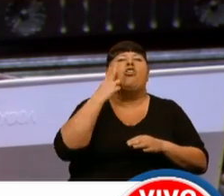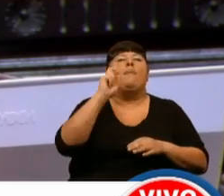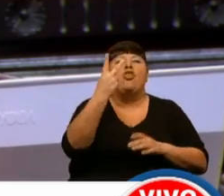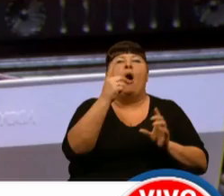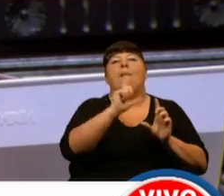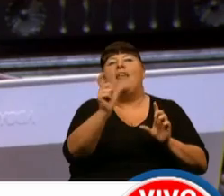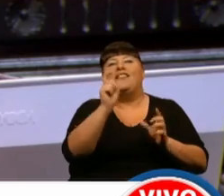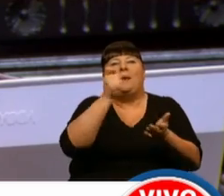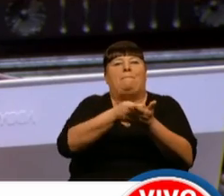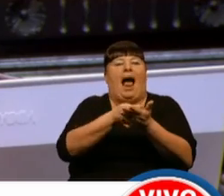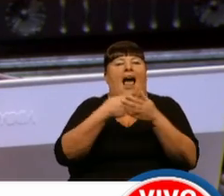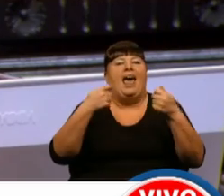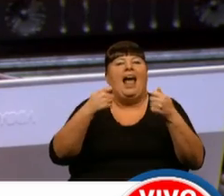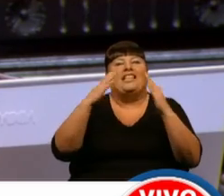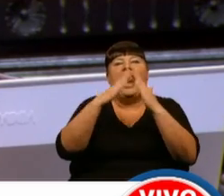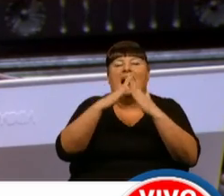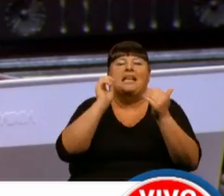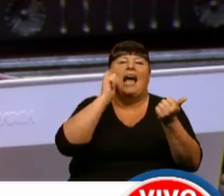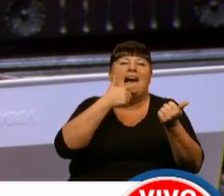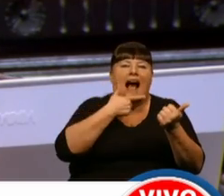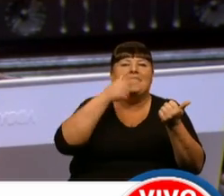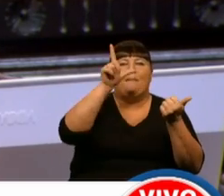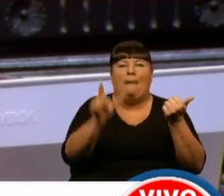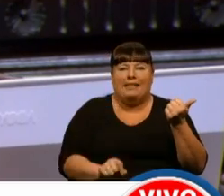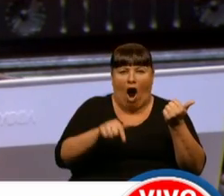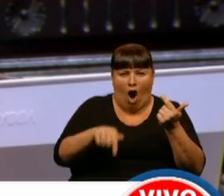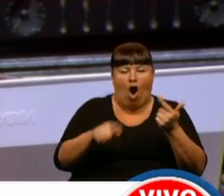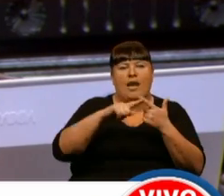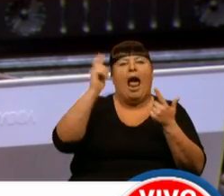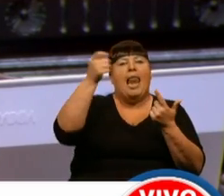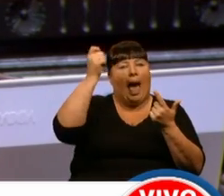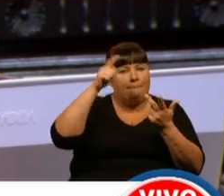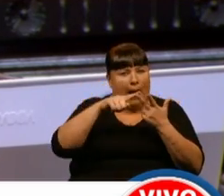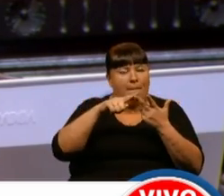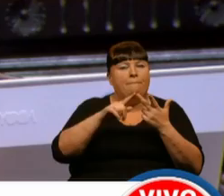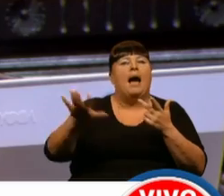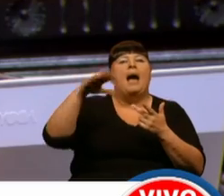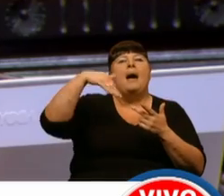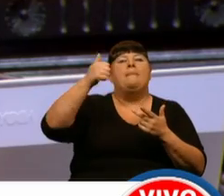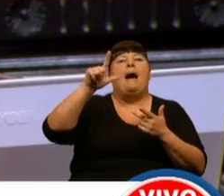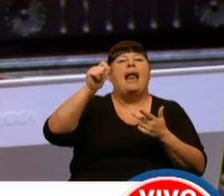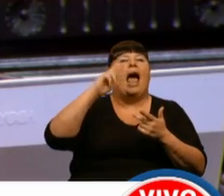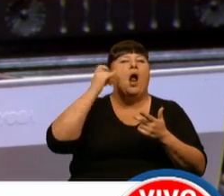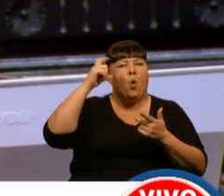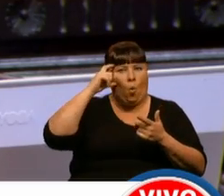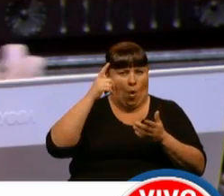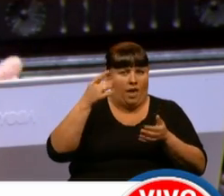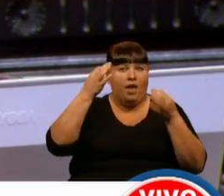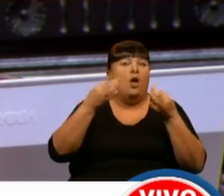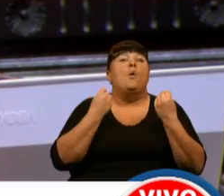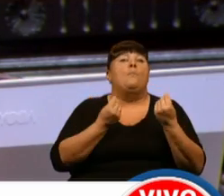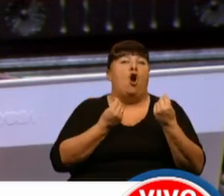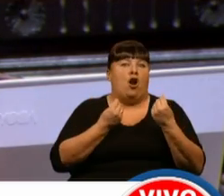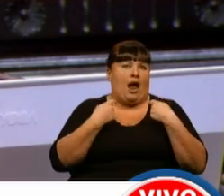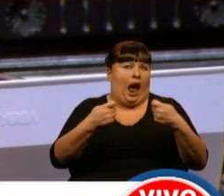compensar el consumo domiciliario del gas de la patagonia de la pampa y de la localidad de malargüe precisamente por